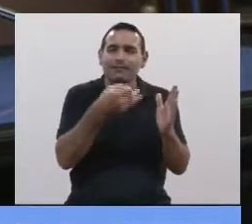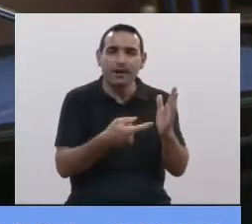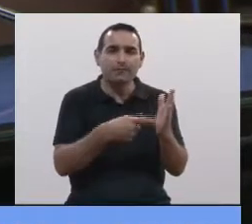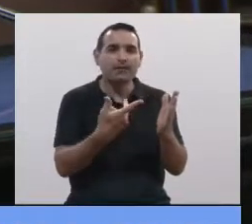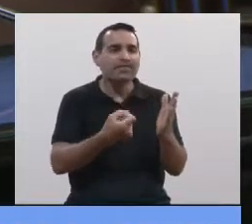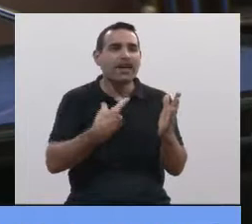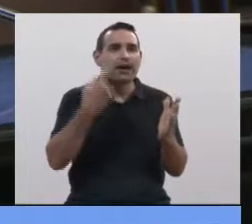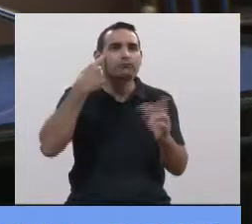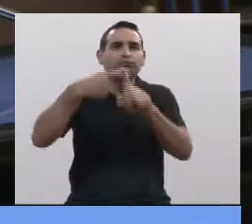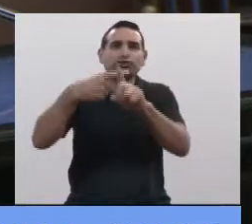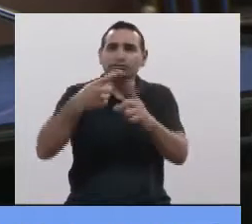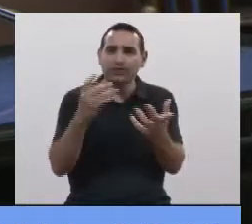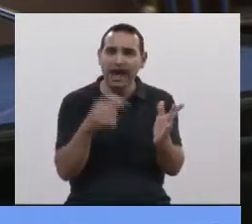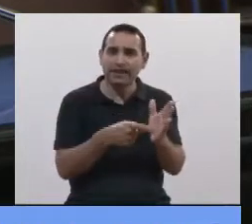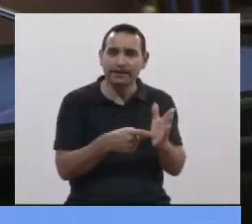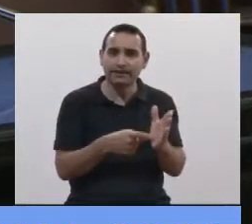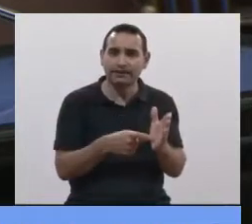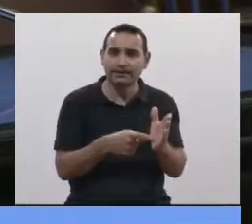señal positiva.